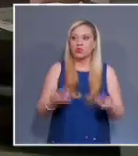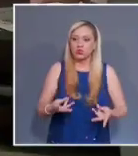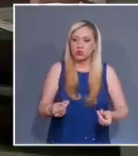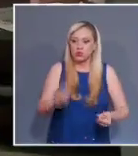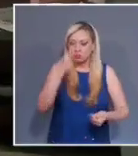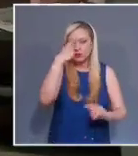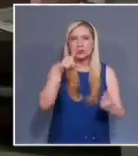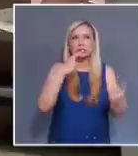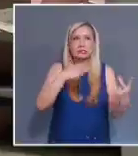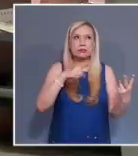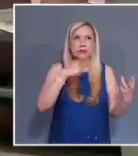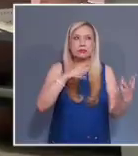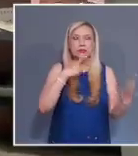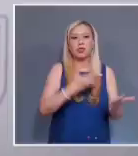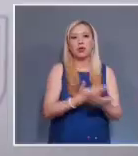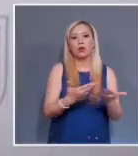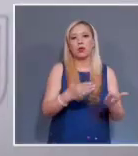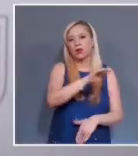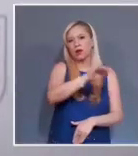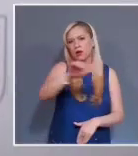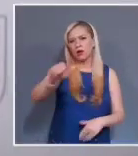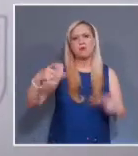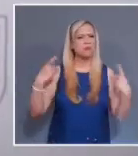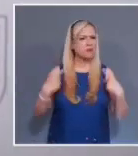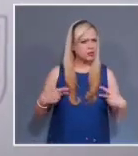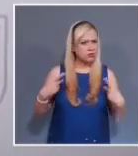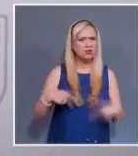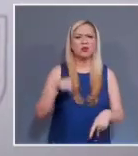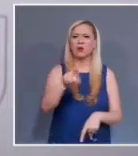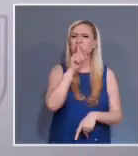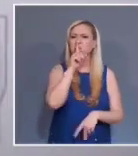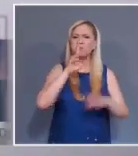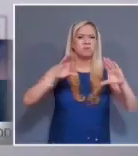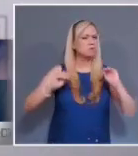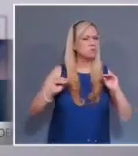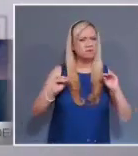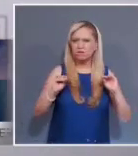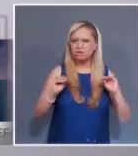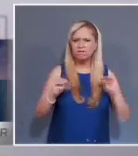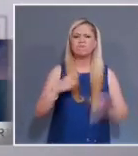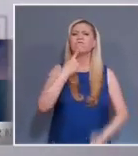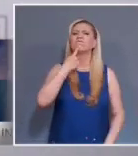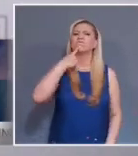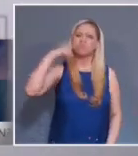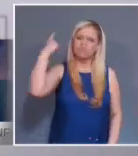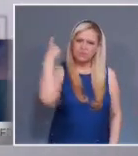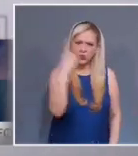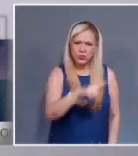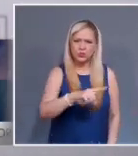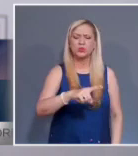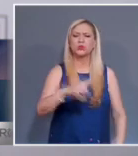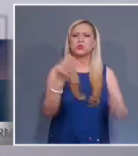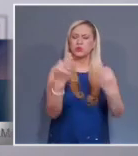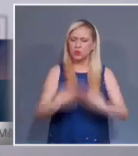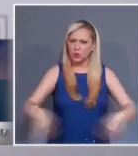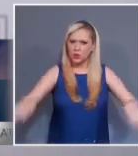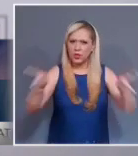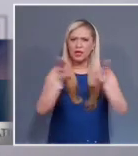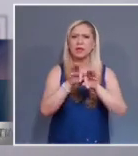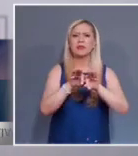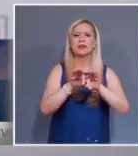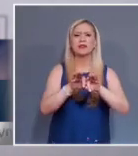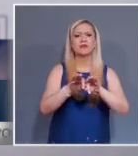la ciudadanía a denunciar. La cultura de la denuncia es relevante, pero también invitar a las personas